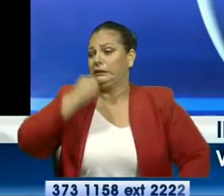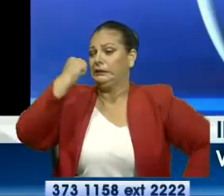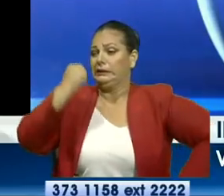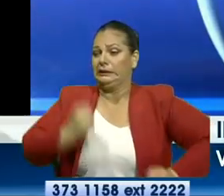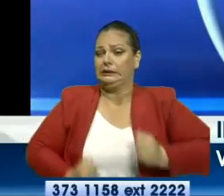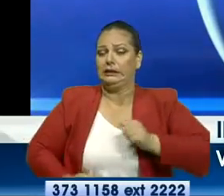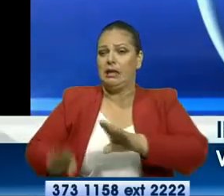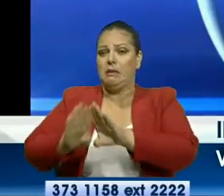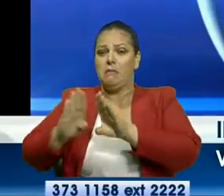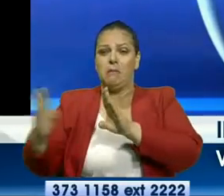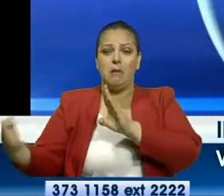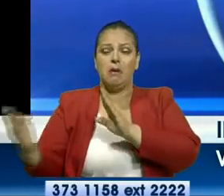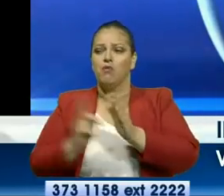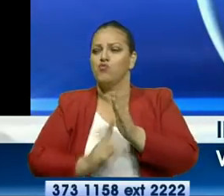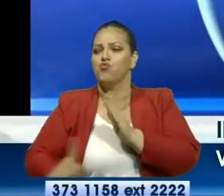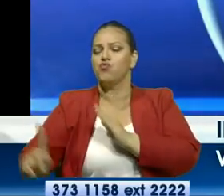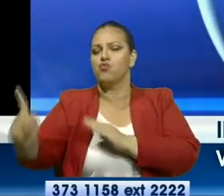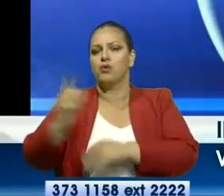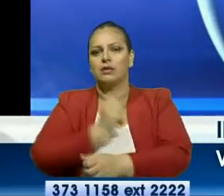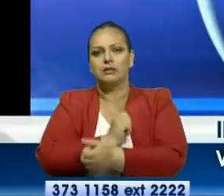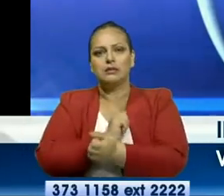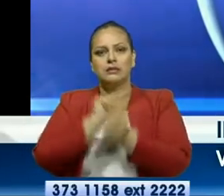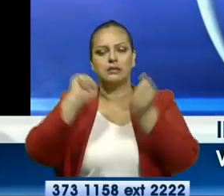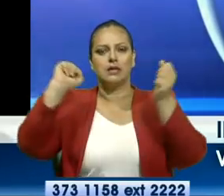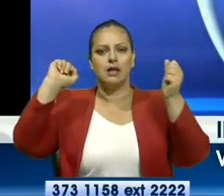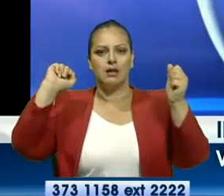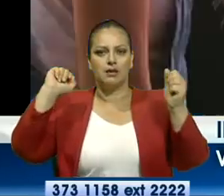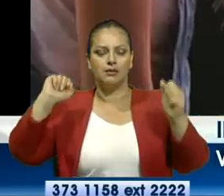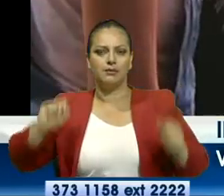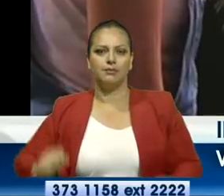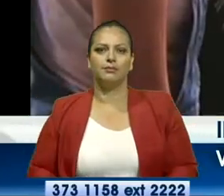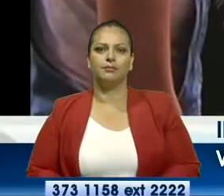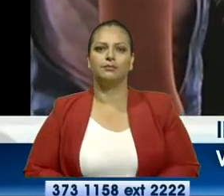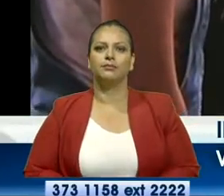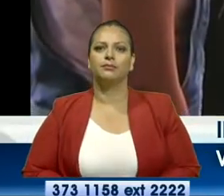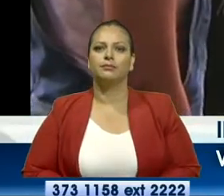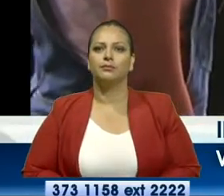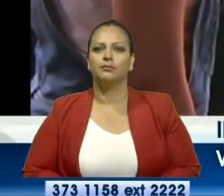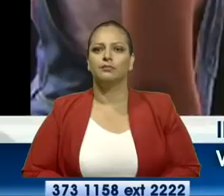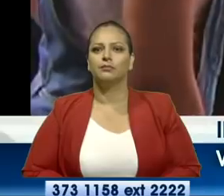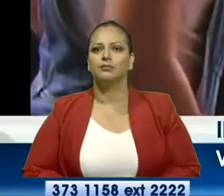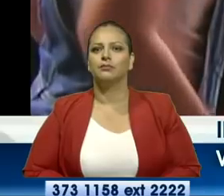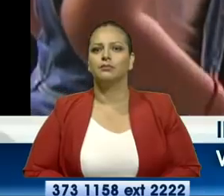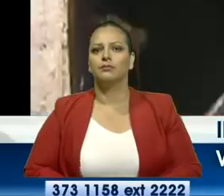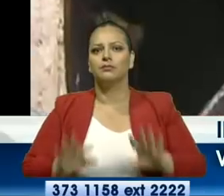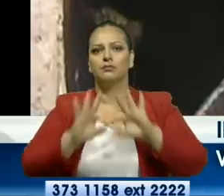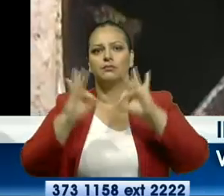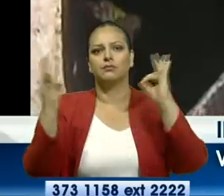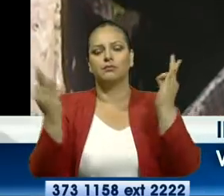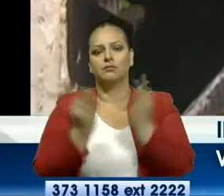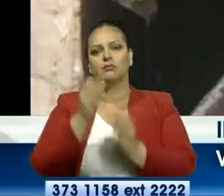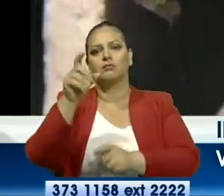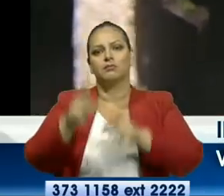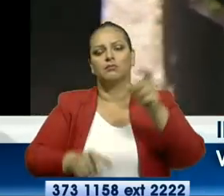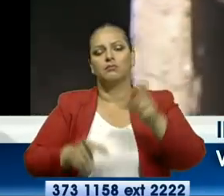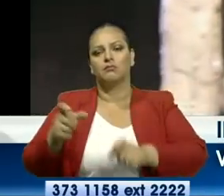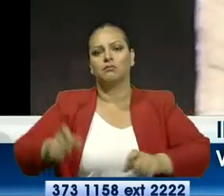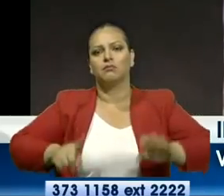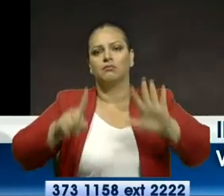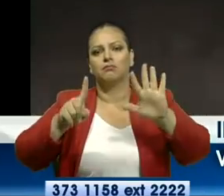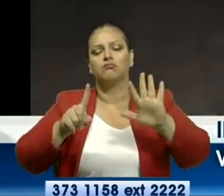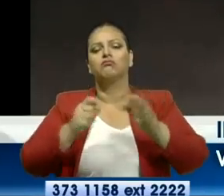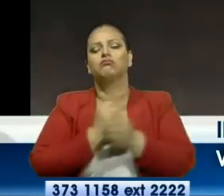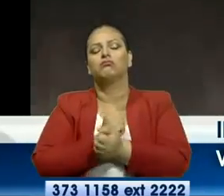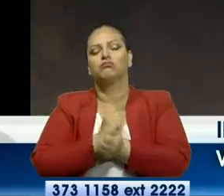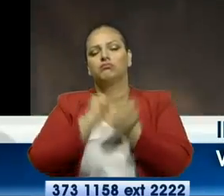era imposible. Tuvimos que buscar la parte exterior del patio y salir por el otro lado. 6 personas resultaron afectadas. Afortunadamente, no hubo víctimas